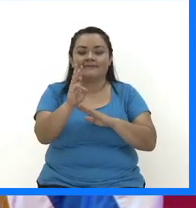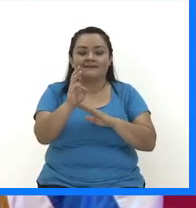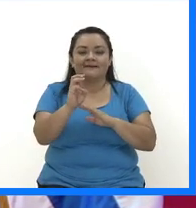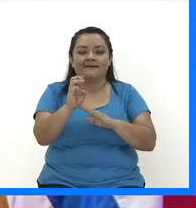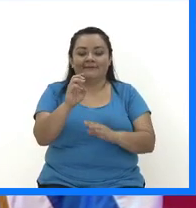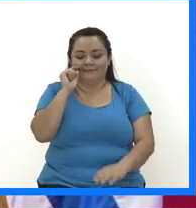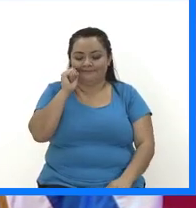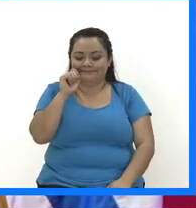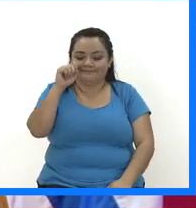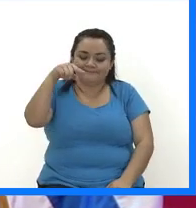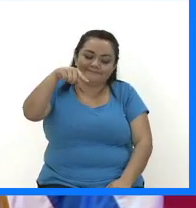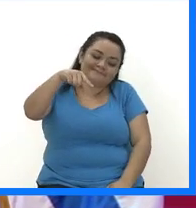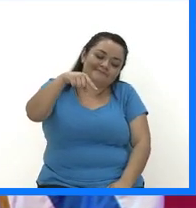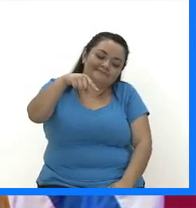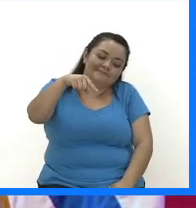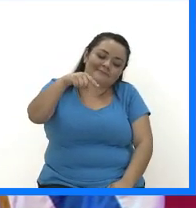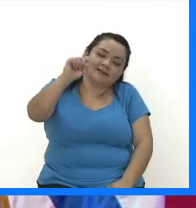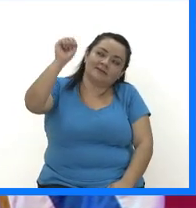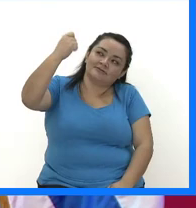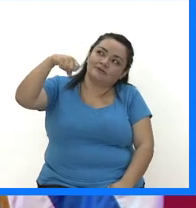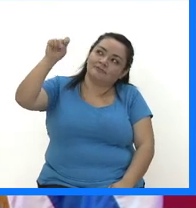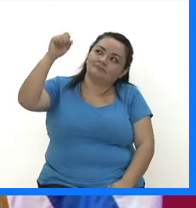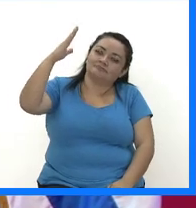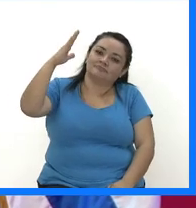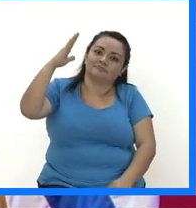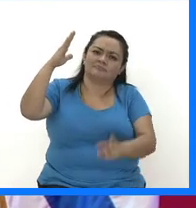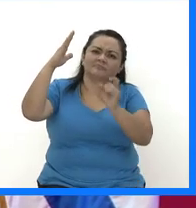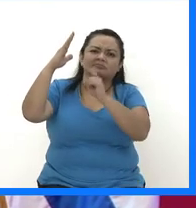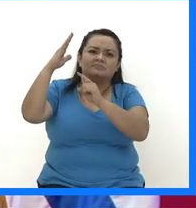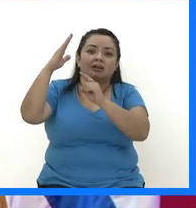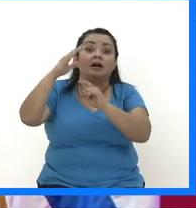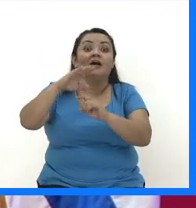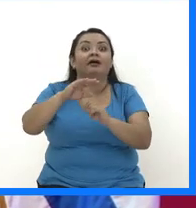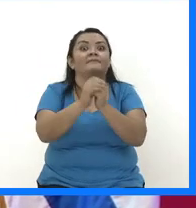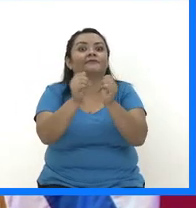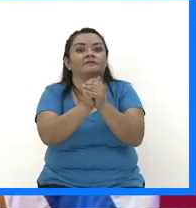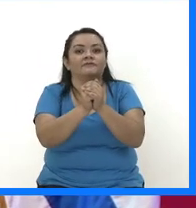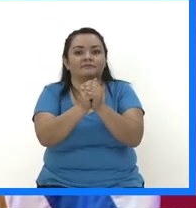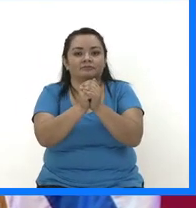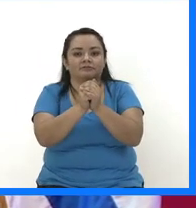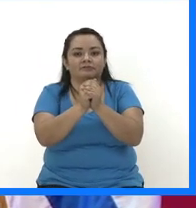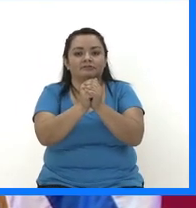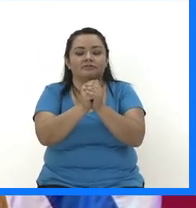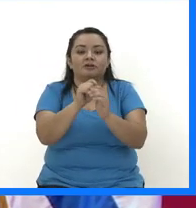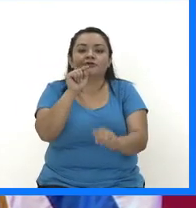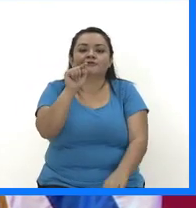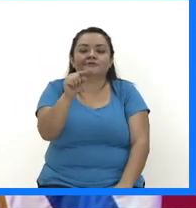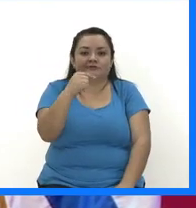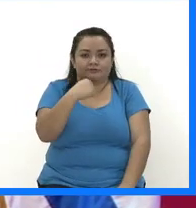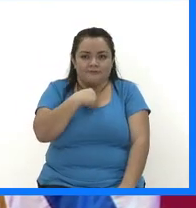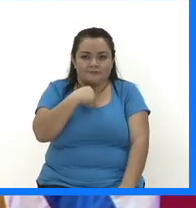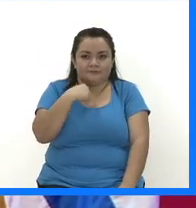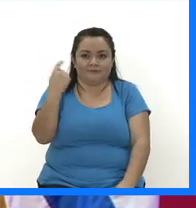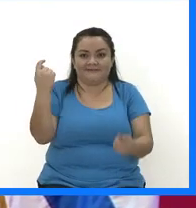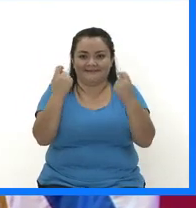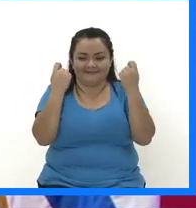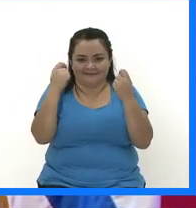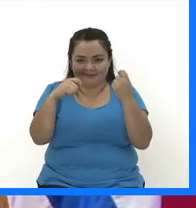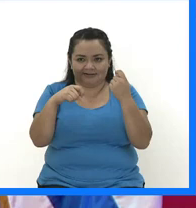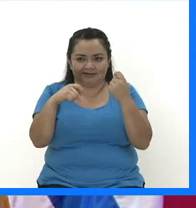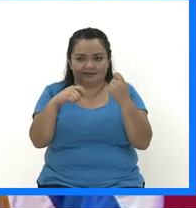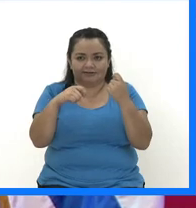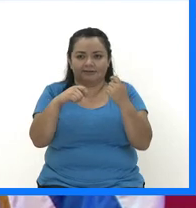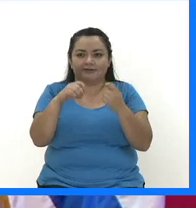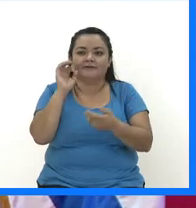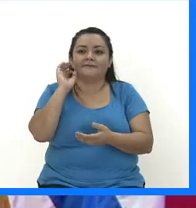pero salió el sol y que el sol la prueba la prueba amigo y hermano mente usted esto estamos celebrando este culto ahorita